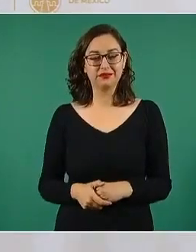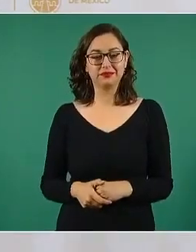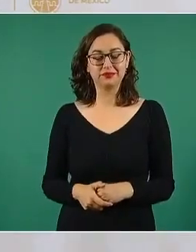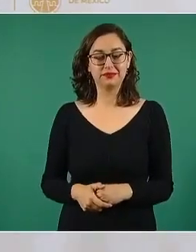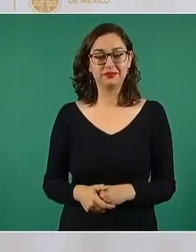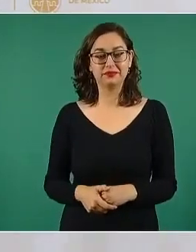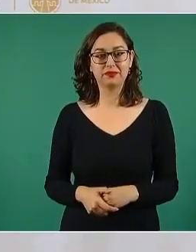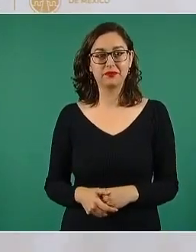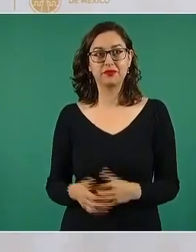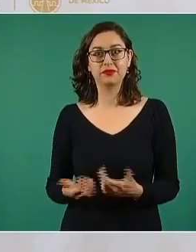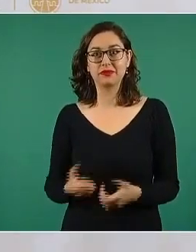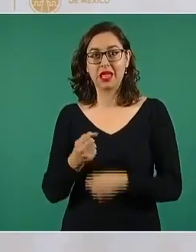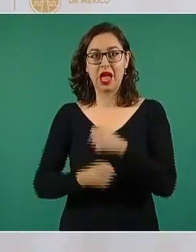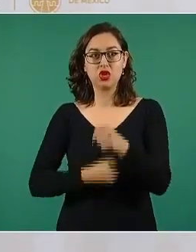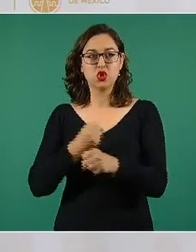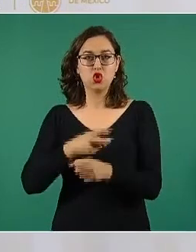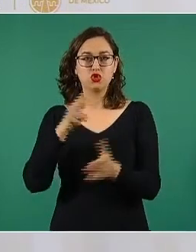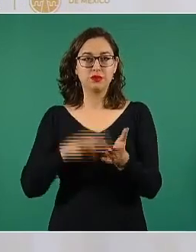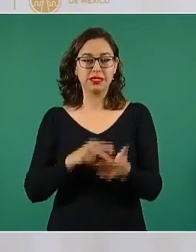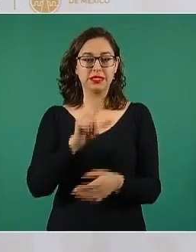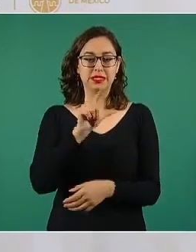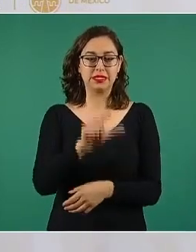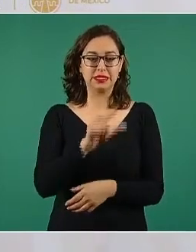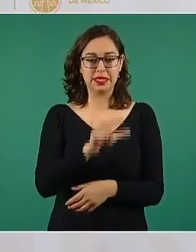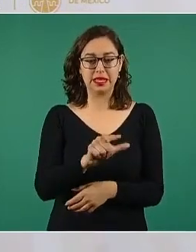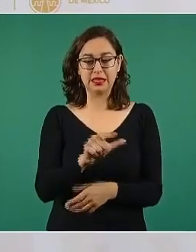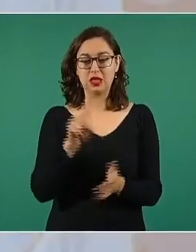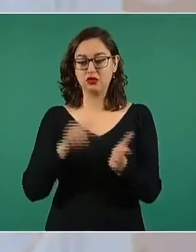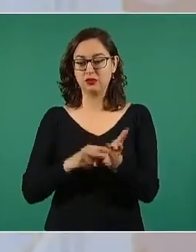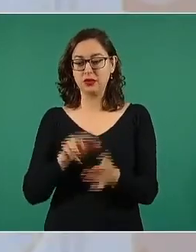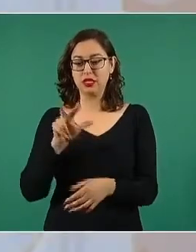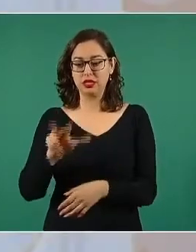que en 2017 y 2018 extrajeron